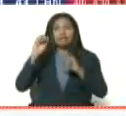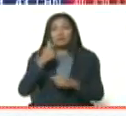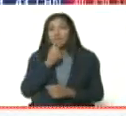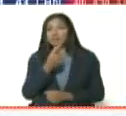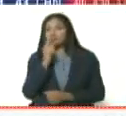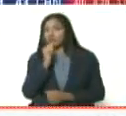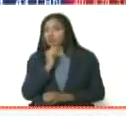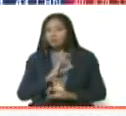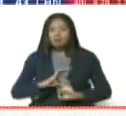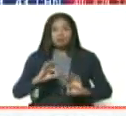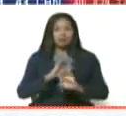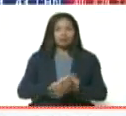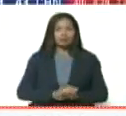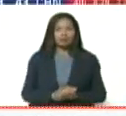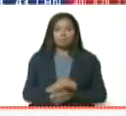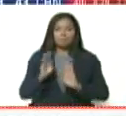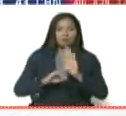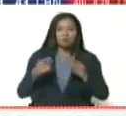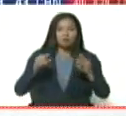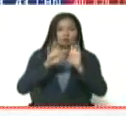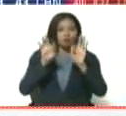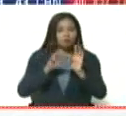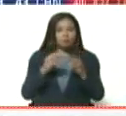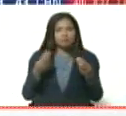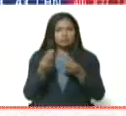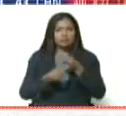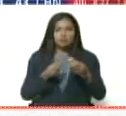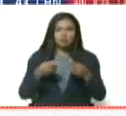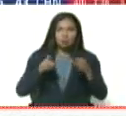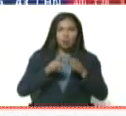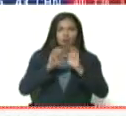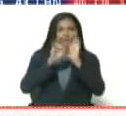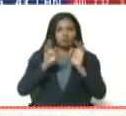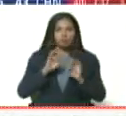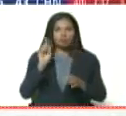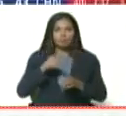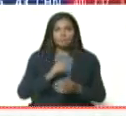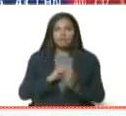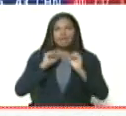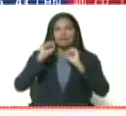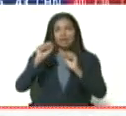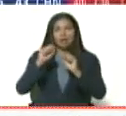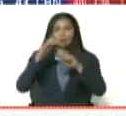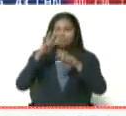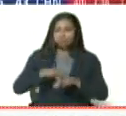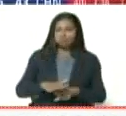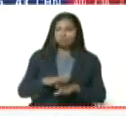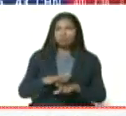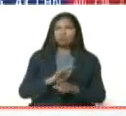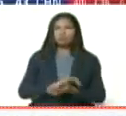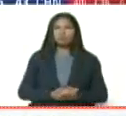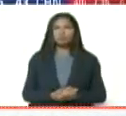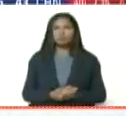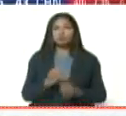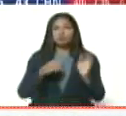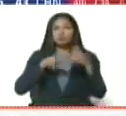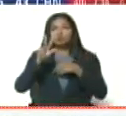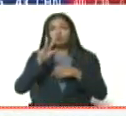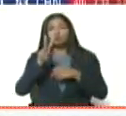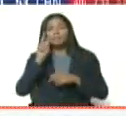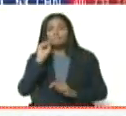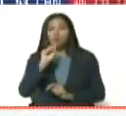fácil, y menos de la forma que lo hicimos. Le ganamos por 12 puntos,